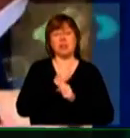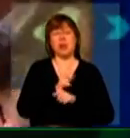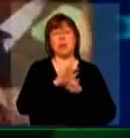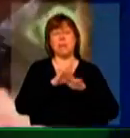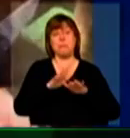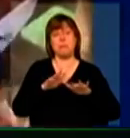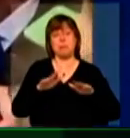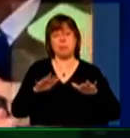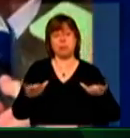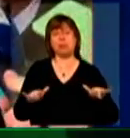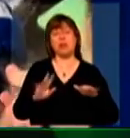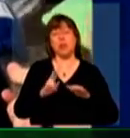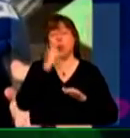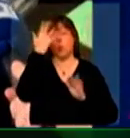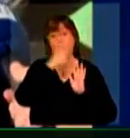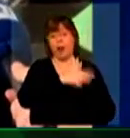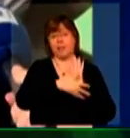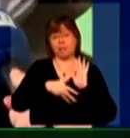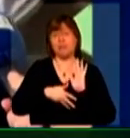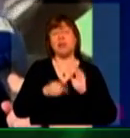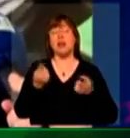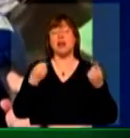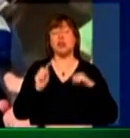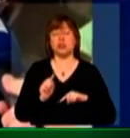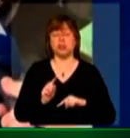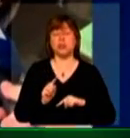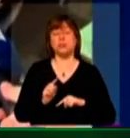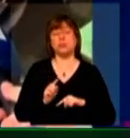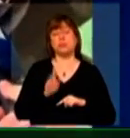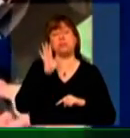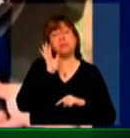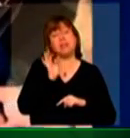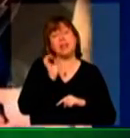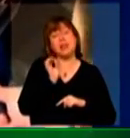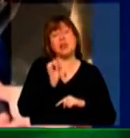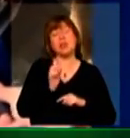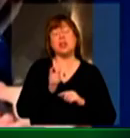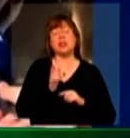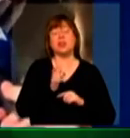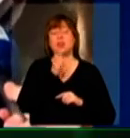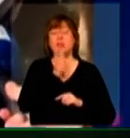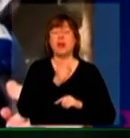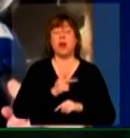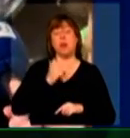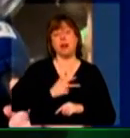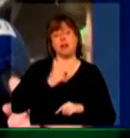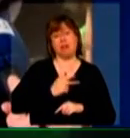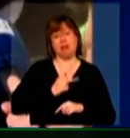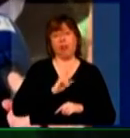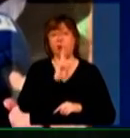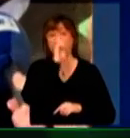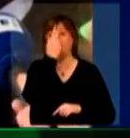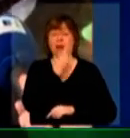aguas territoriales nacionales, ¿no? Entonces me parece que es un signo de humanidad más que da el Uruguay al vacunar a